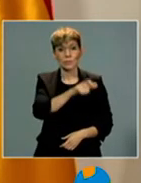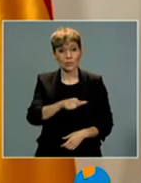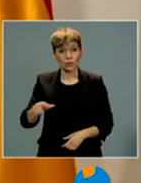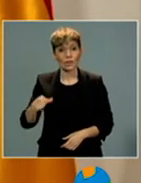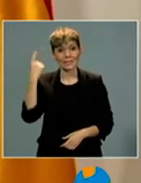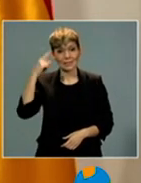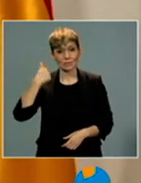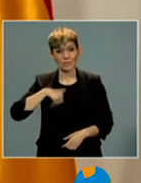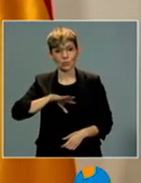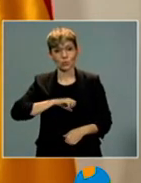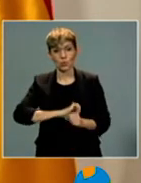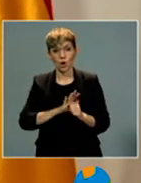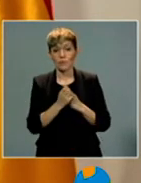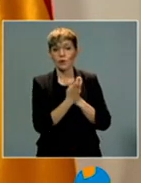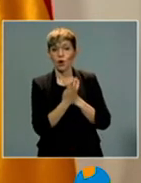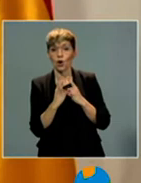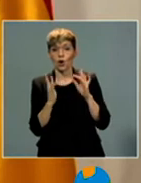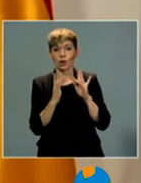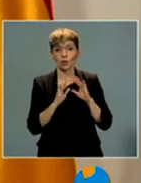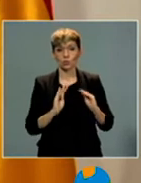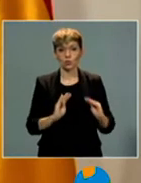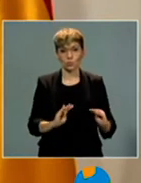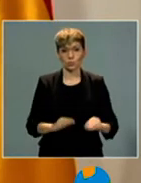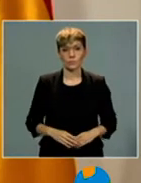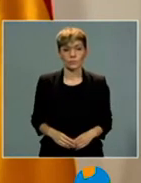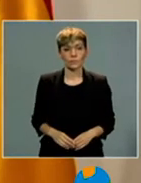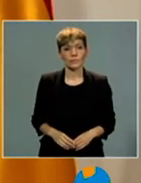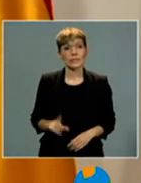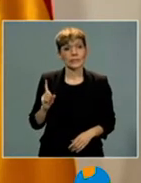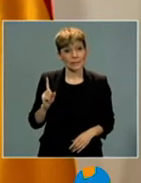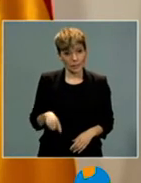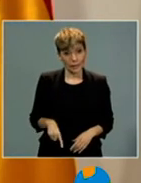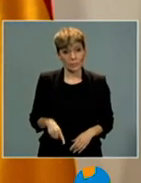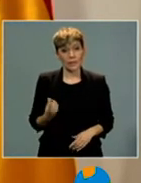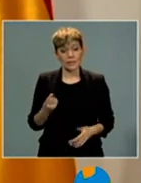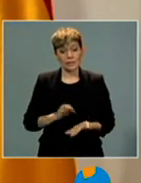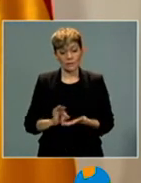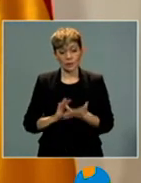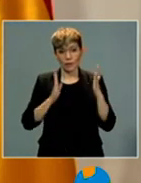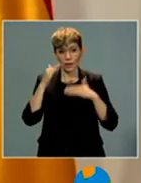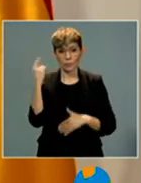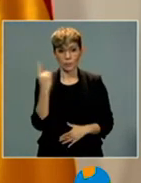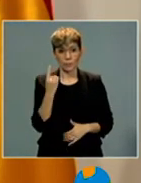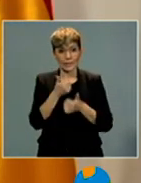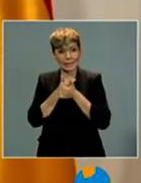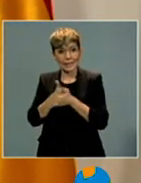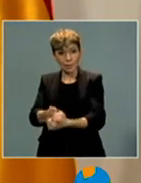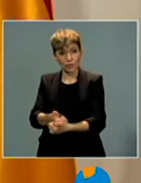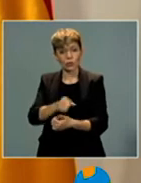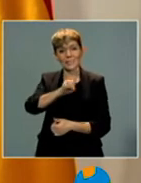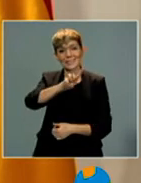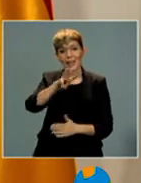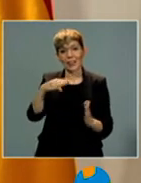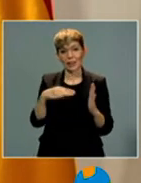lleva a cabo en nuestra región. A su vez, y desde los equipos de atención primaria se está haciendo un seguimiento a más de 13.000 personas que